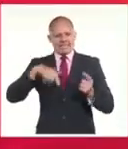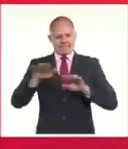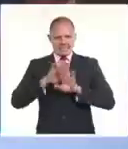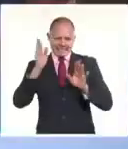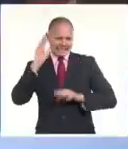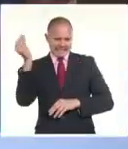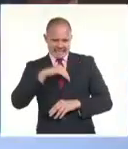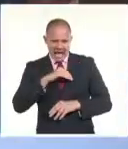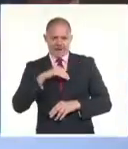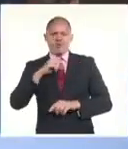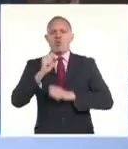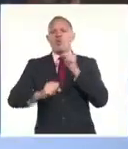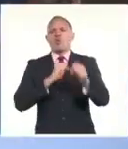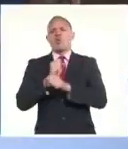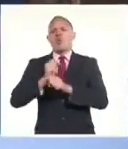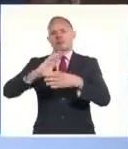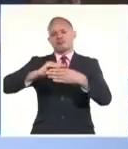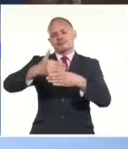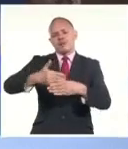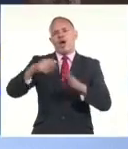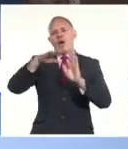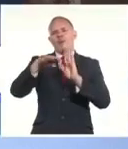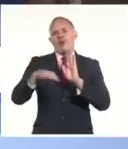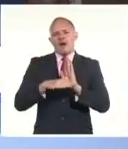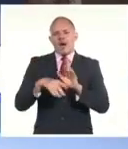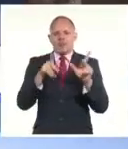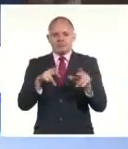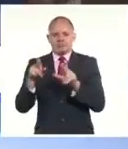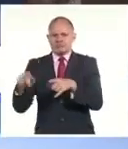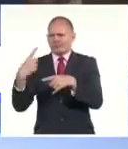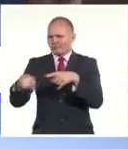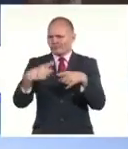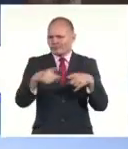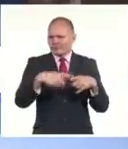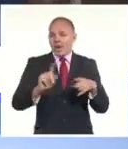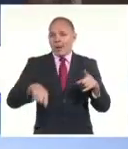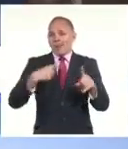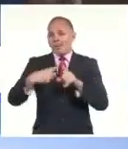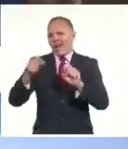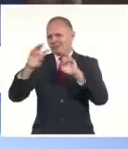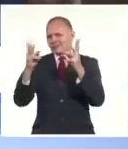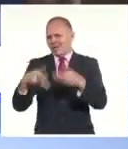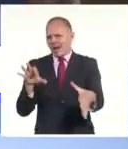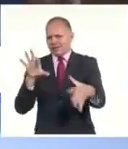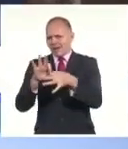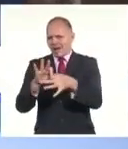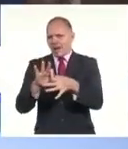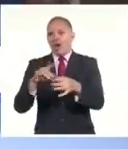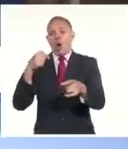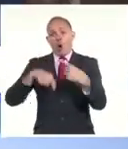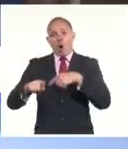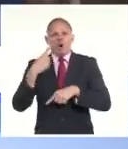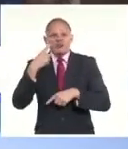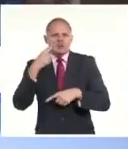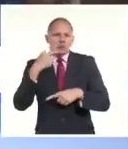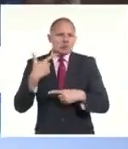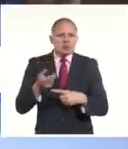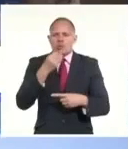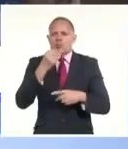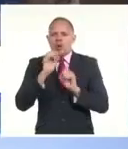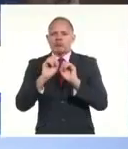a partir de usar todos los recursos de la multiplataforma, tener salida en todas esas